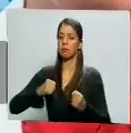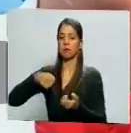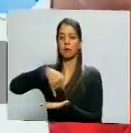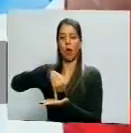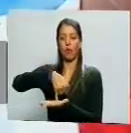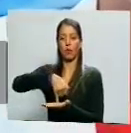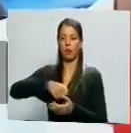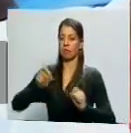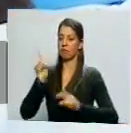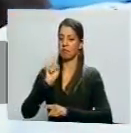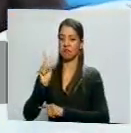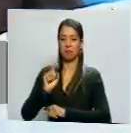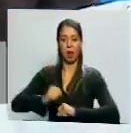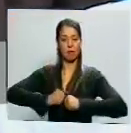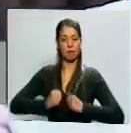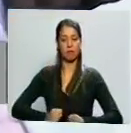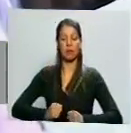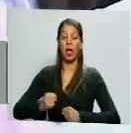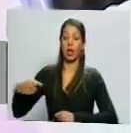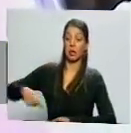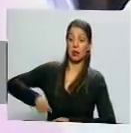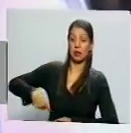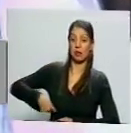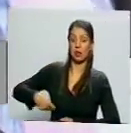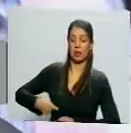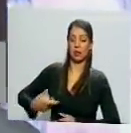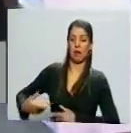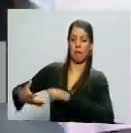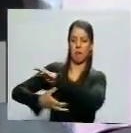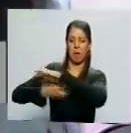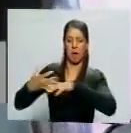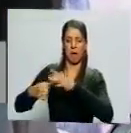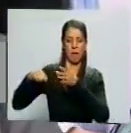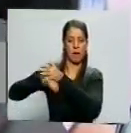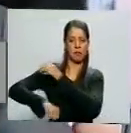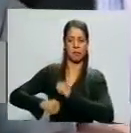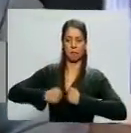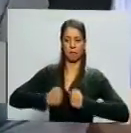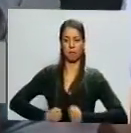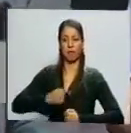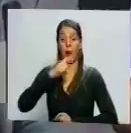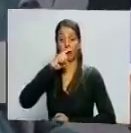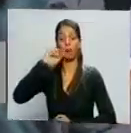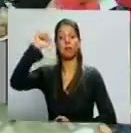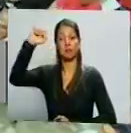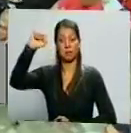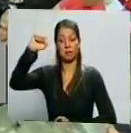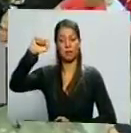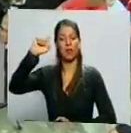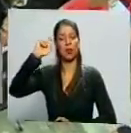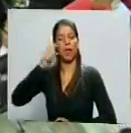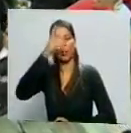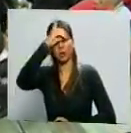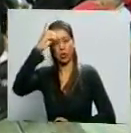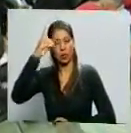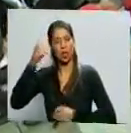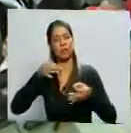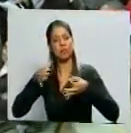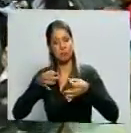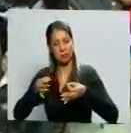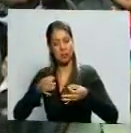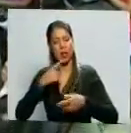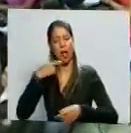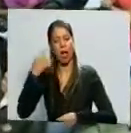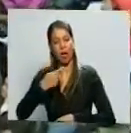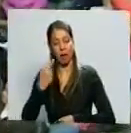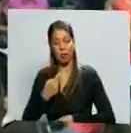las amenazas y acciones de los poderes fácticos ni de sus aliados internos. Recordó a su vez las acciones de